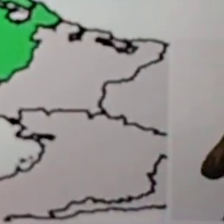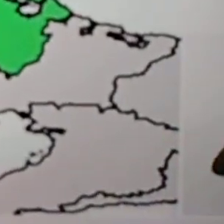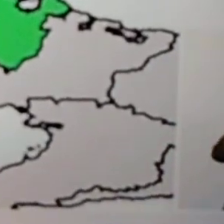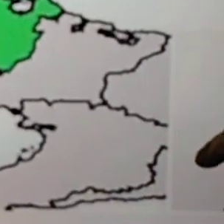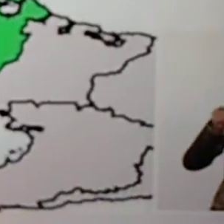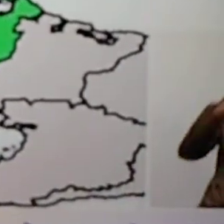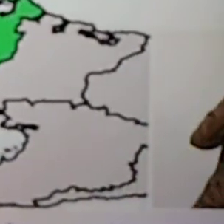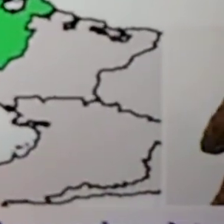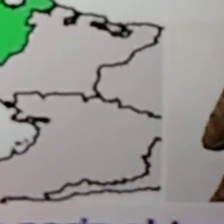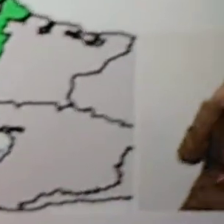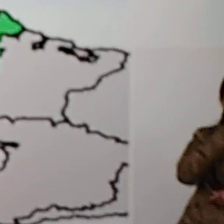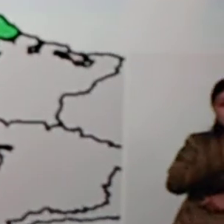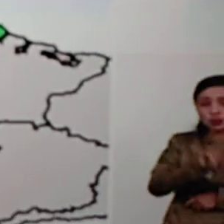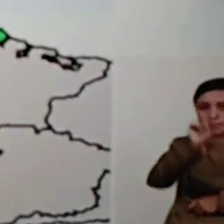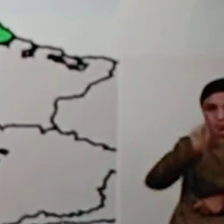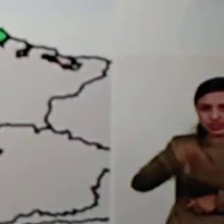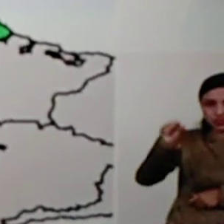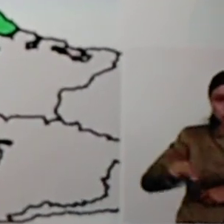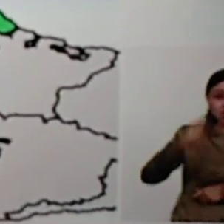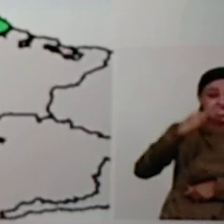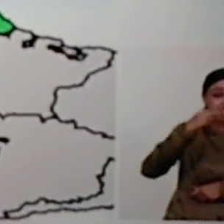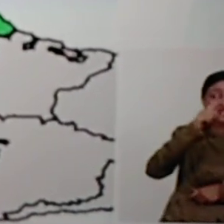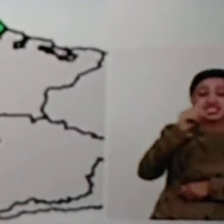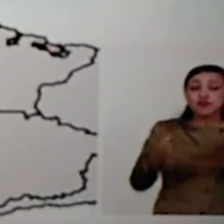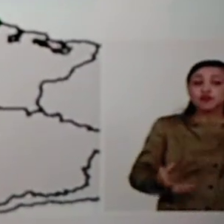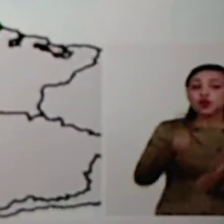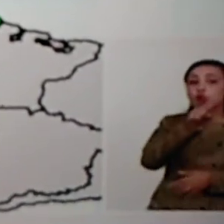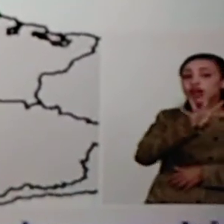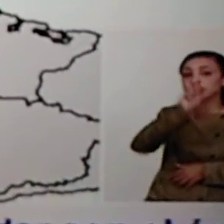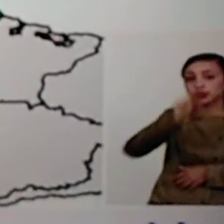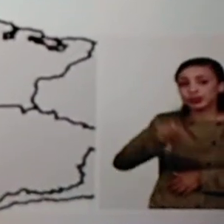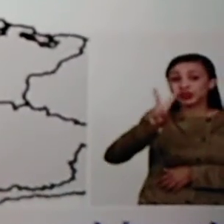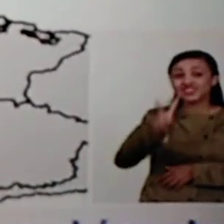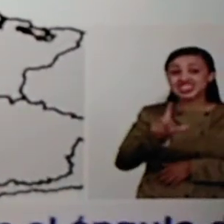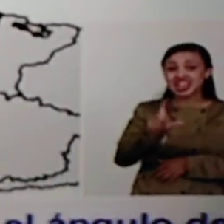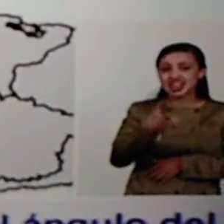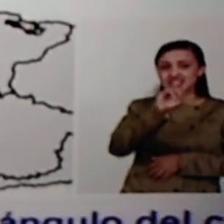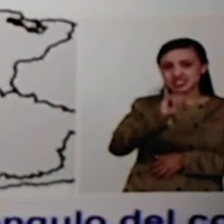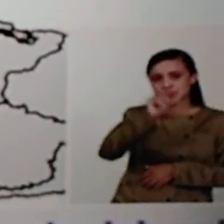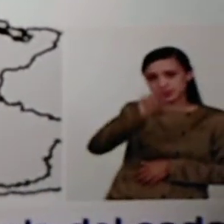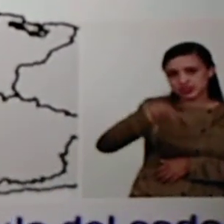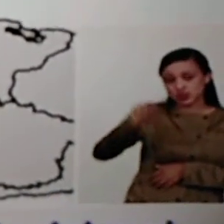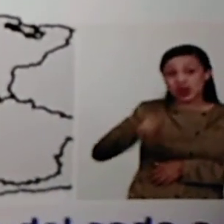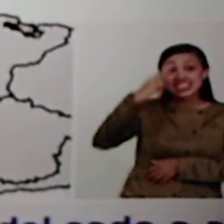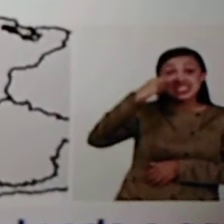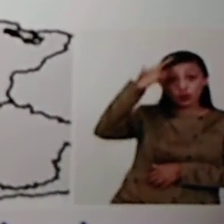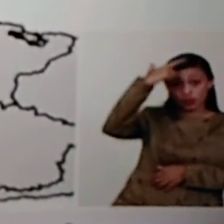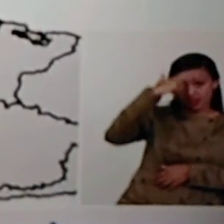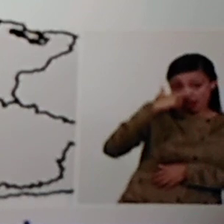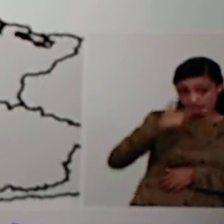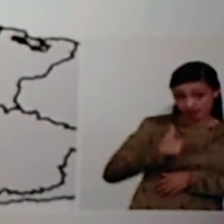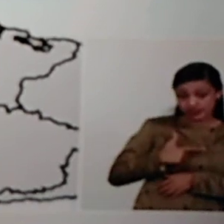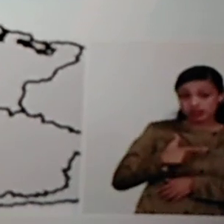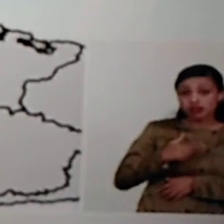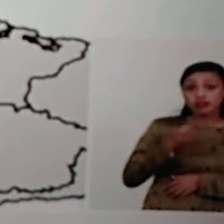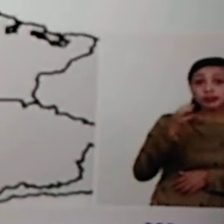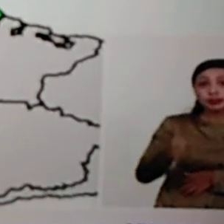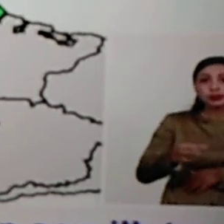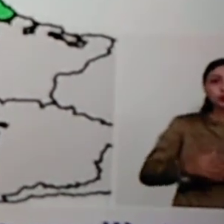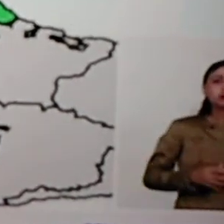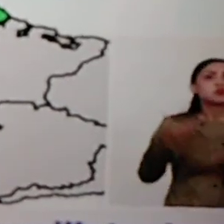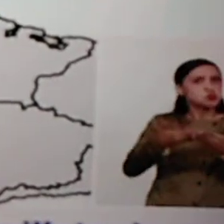19, Cienfuegos 14, Villa Clara 6 y Ciego de Ávila. No obstante haber